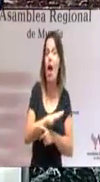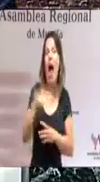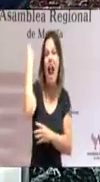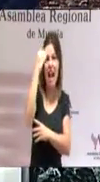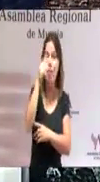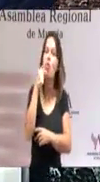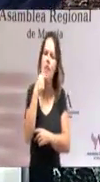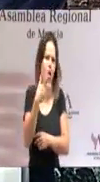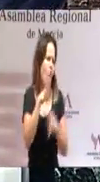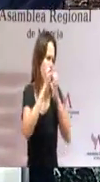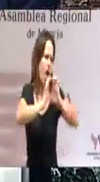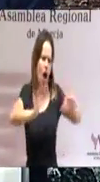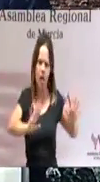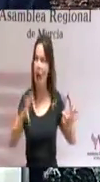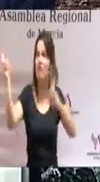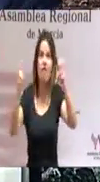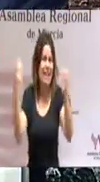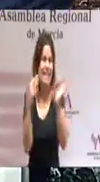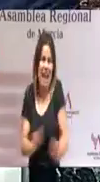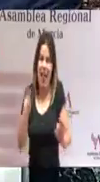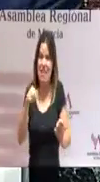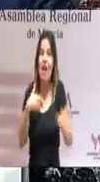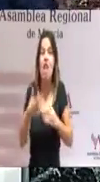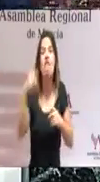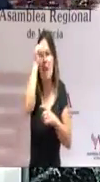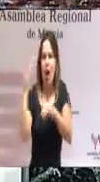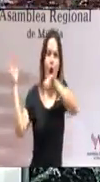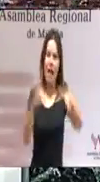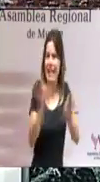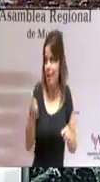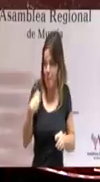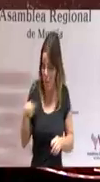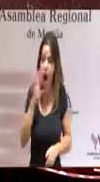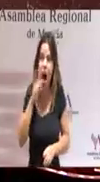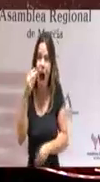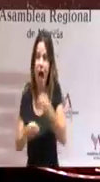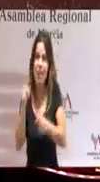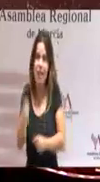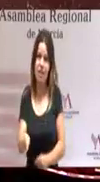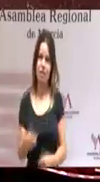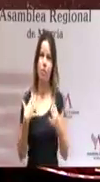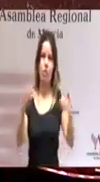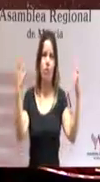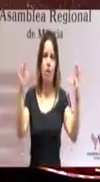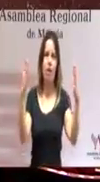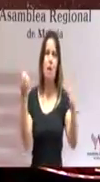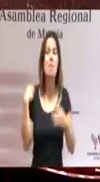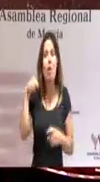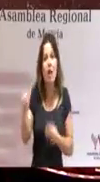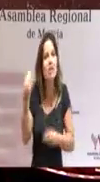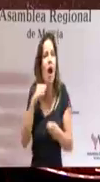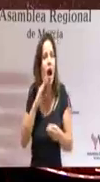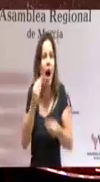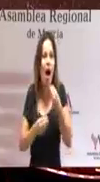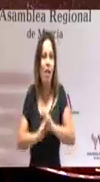decir, esto está fatal, que no venga nadie este verano. Eso hicieron. Eso hicieron.